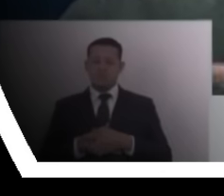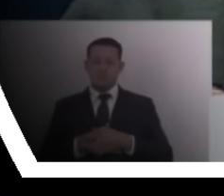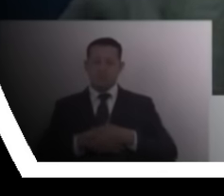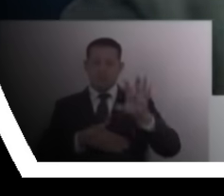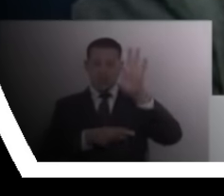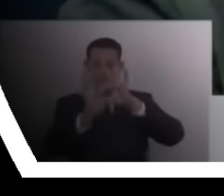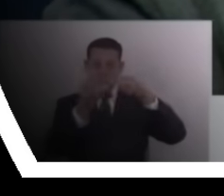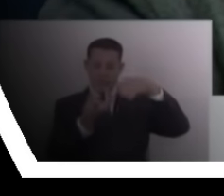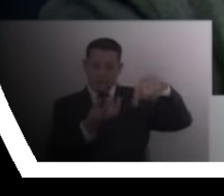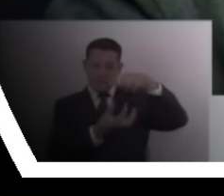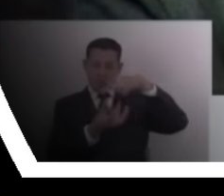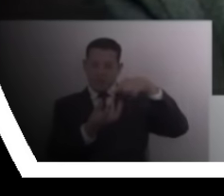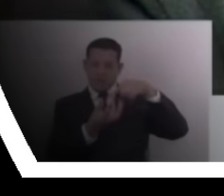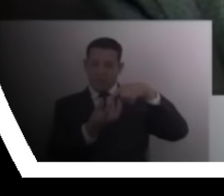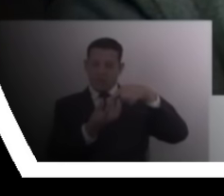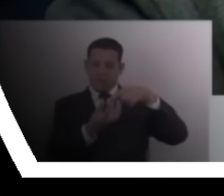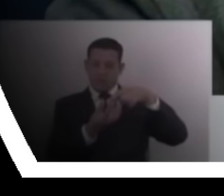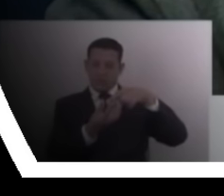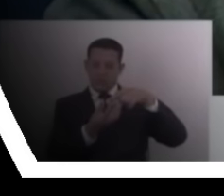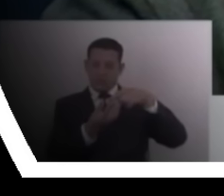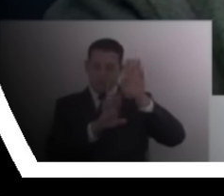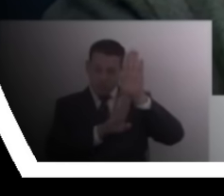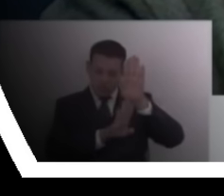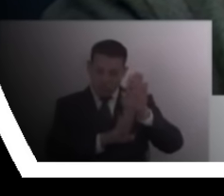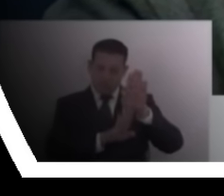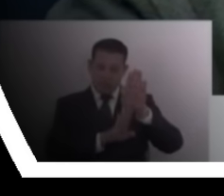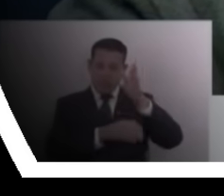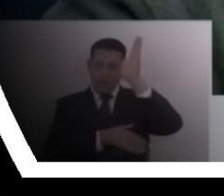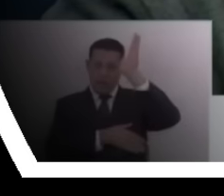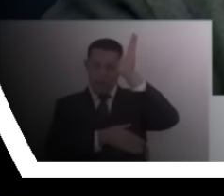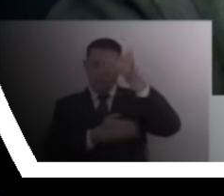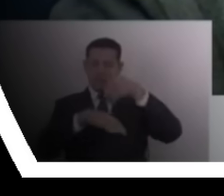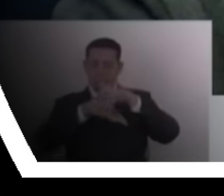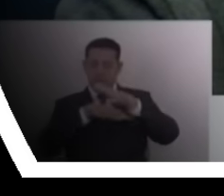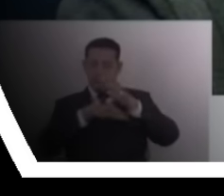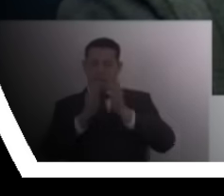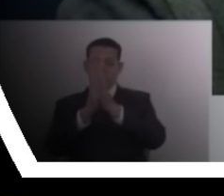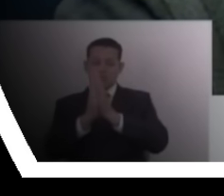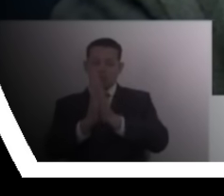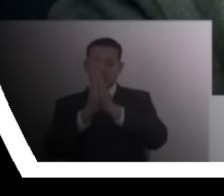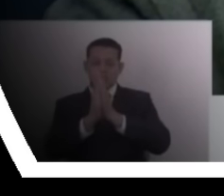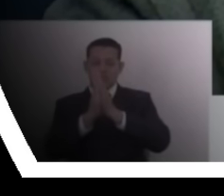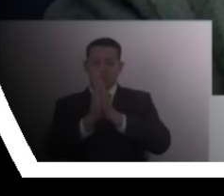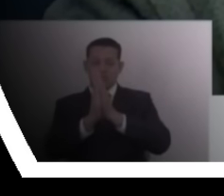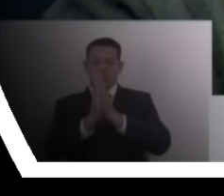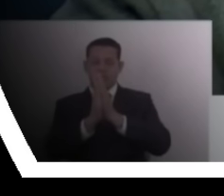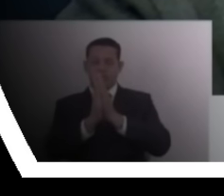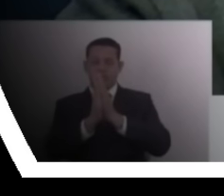Algunos de ellos muy prudentes, muy modestos en sus mensajes, en sus oraciones,